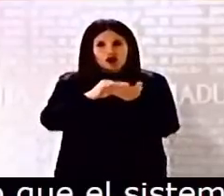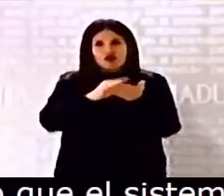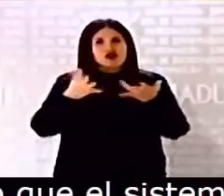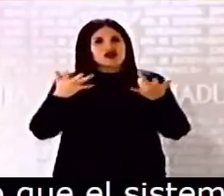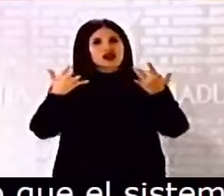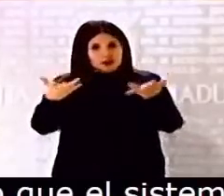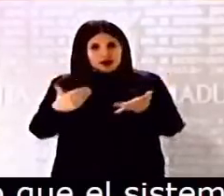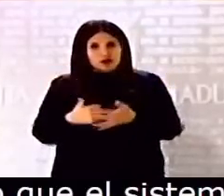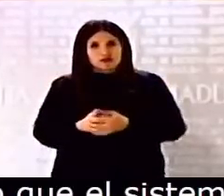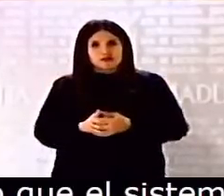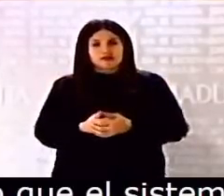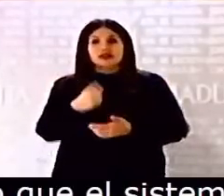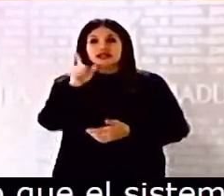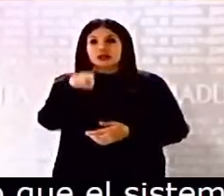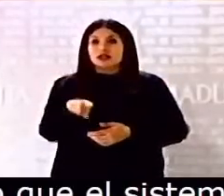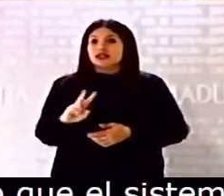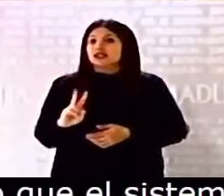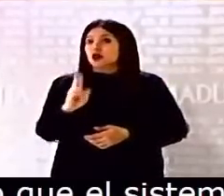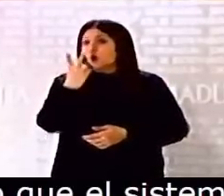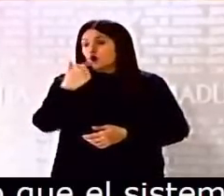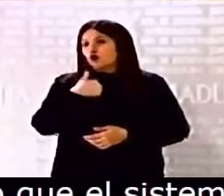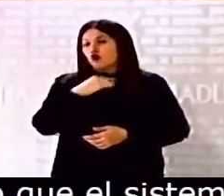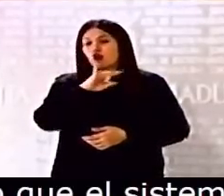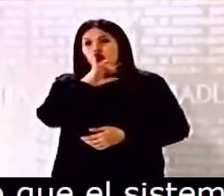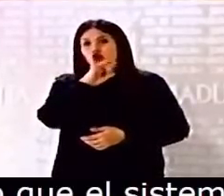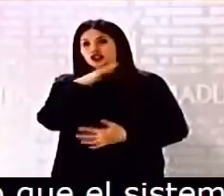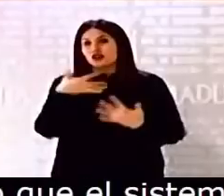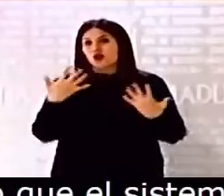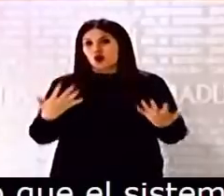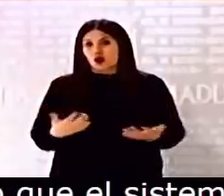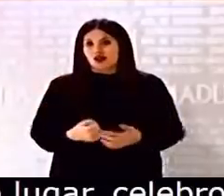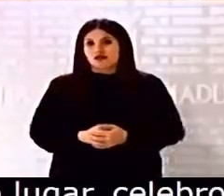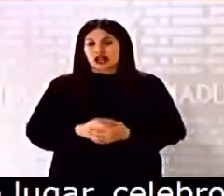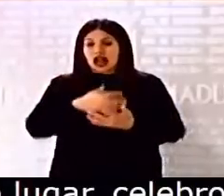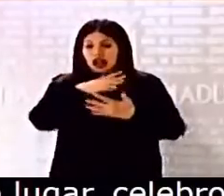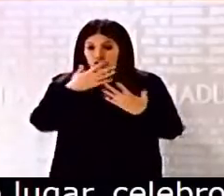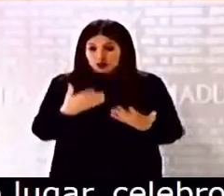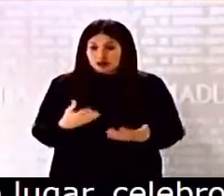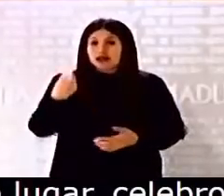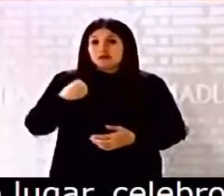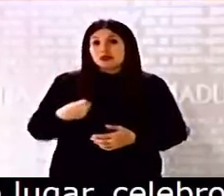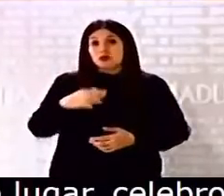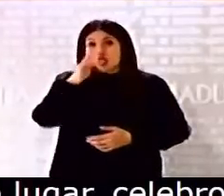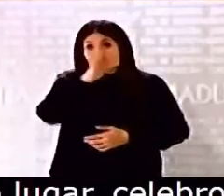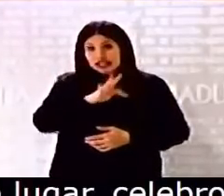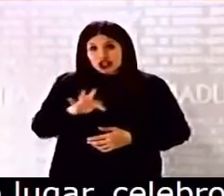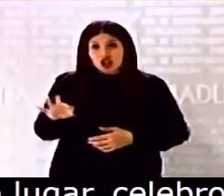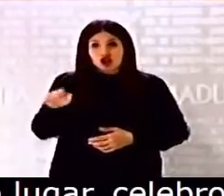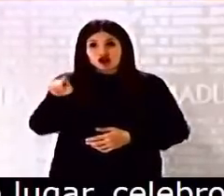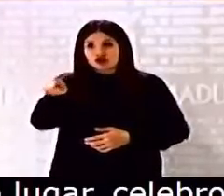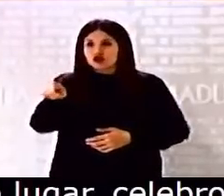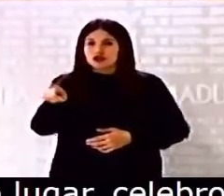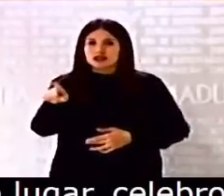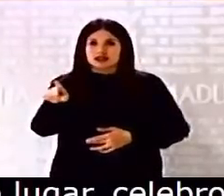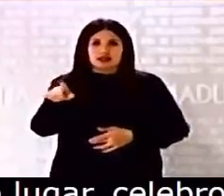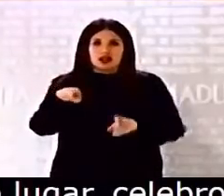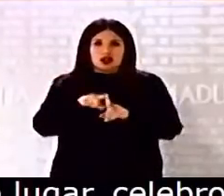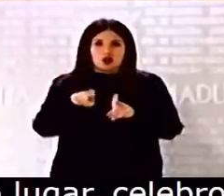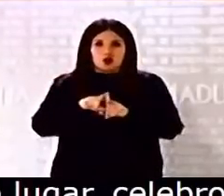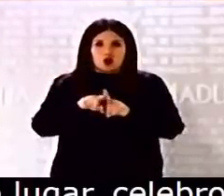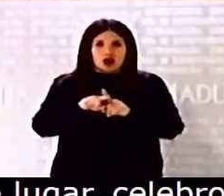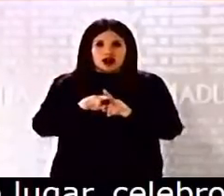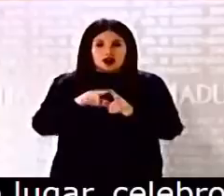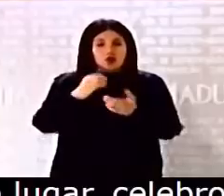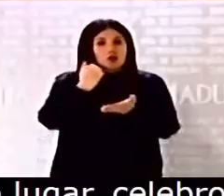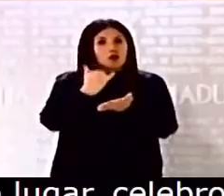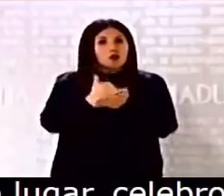y, en segundo lugar, lo que más celebro de todo es que en este momento los niños no tengan signos en las